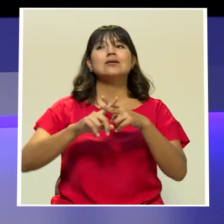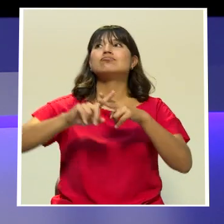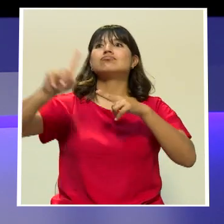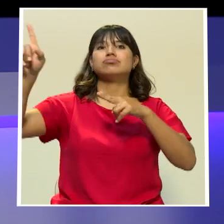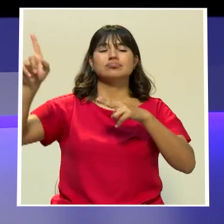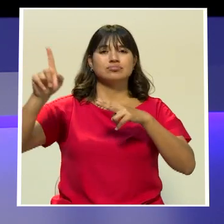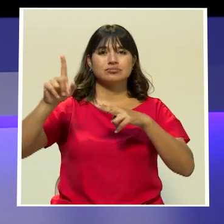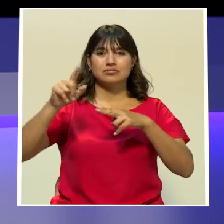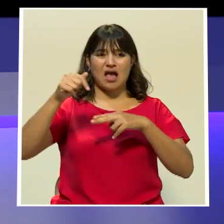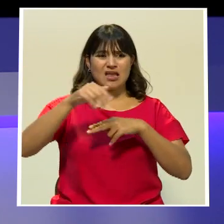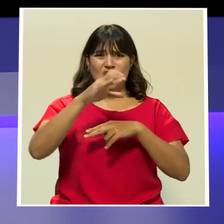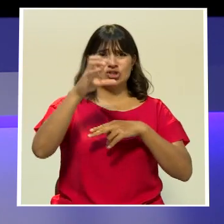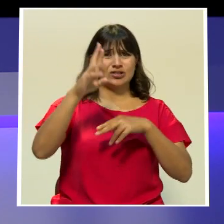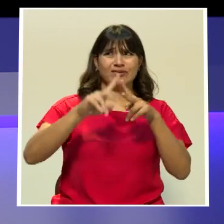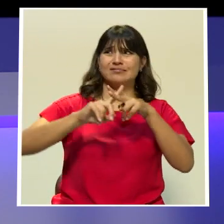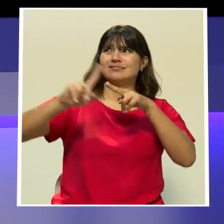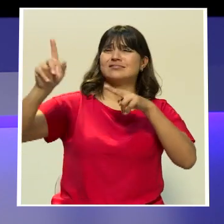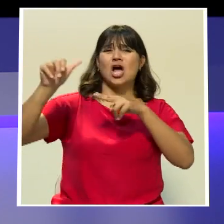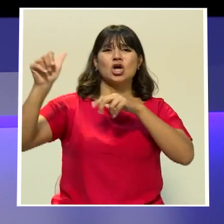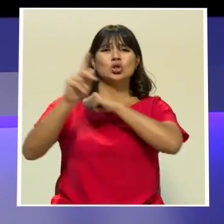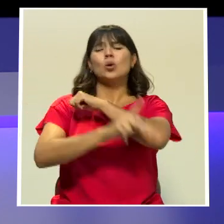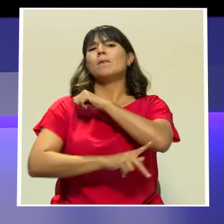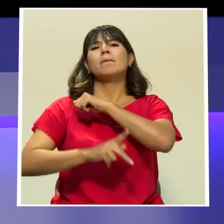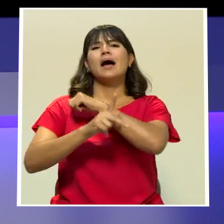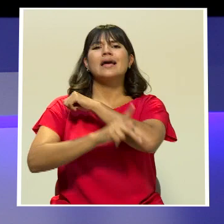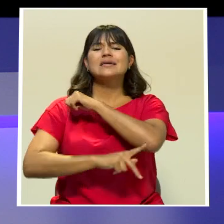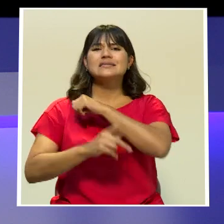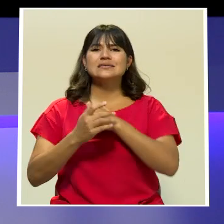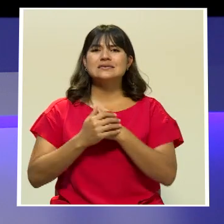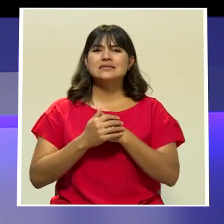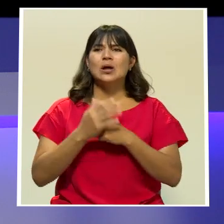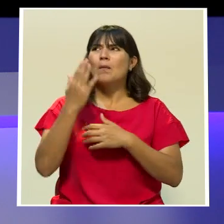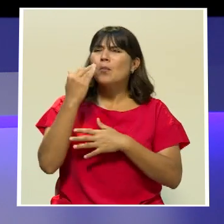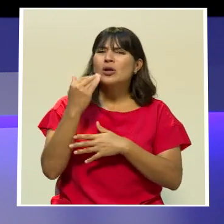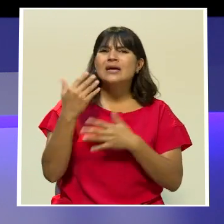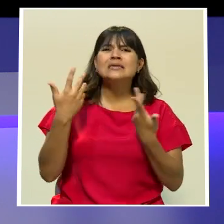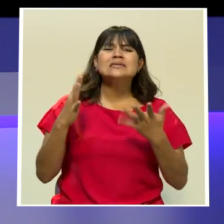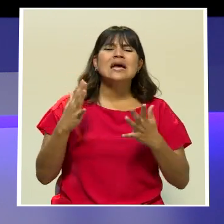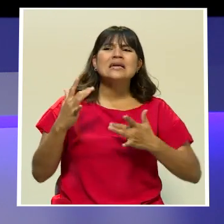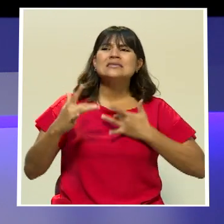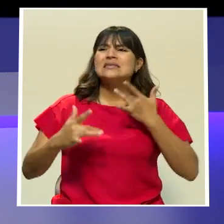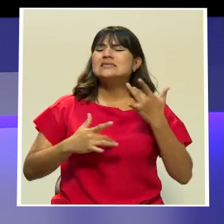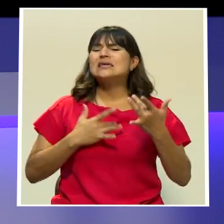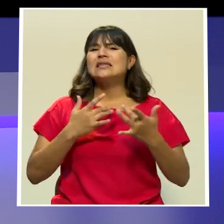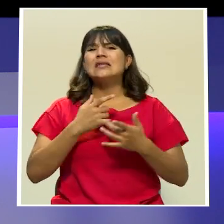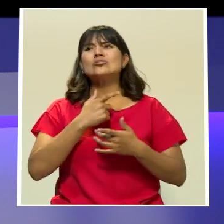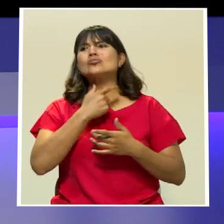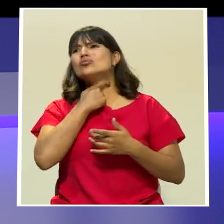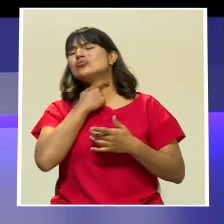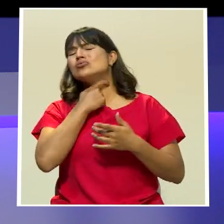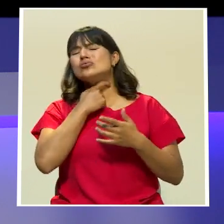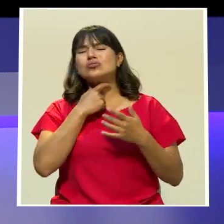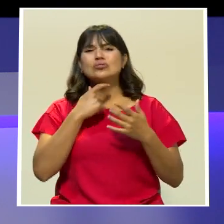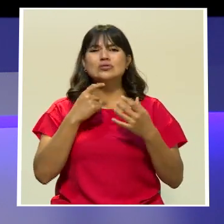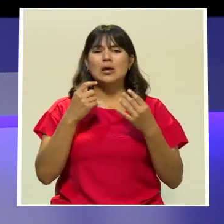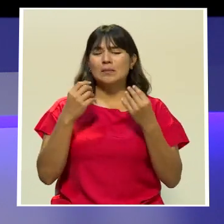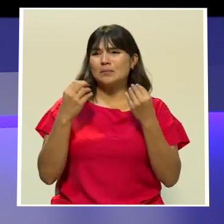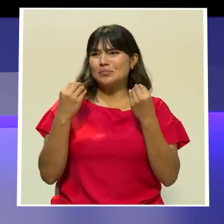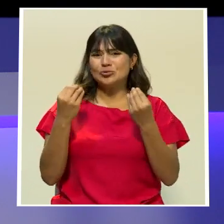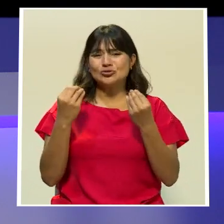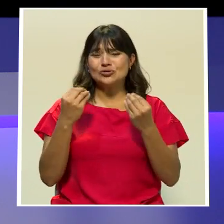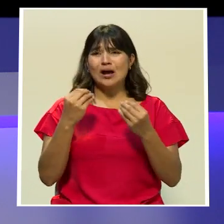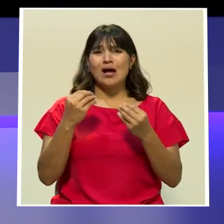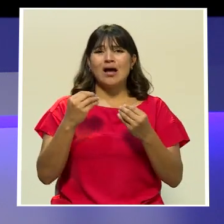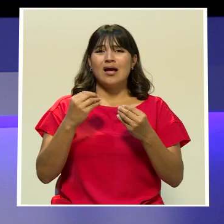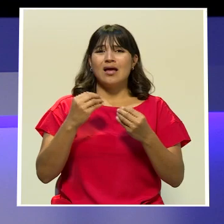una esfera pública alimentada por un discurso tóxico, un discurso antipolítica que denigra,